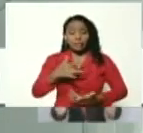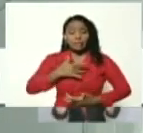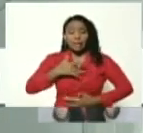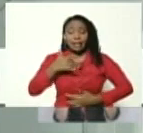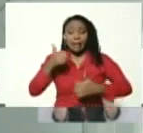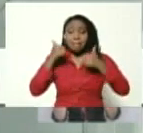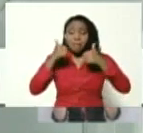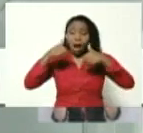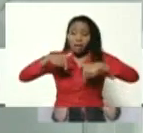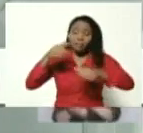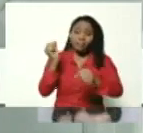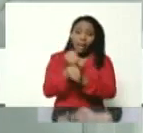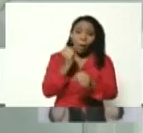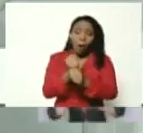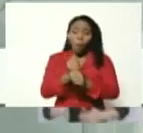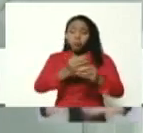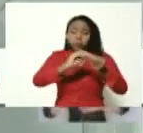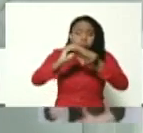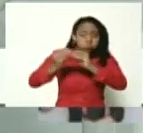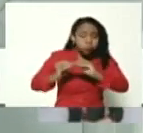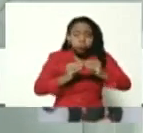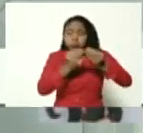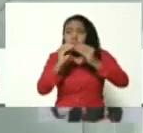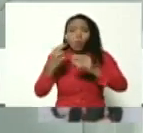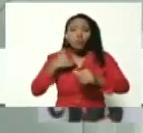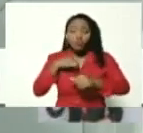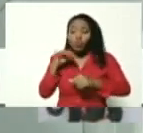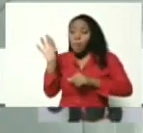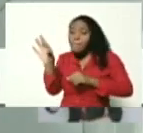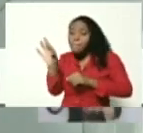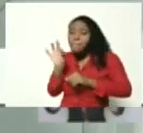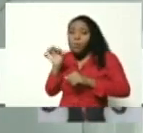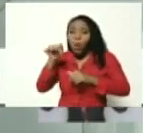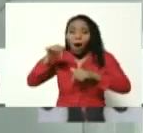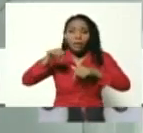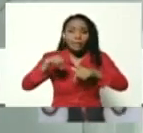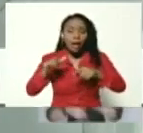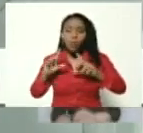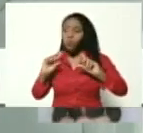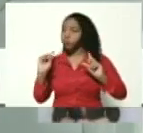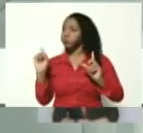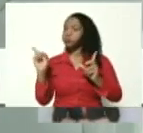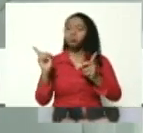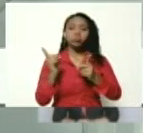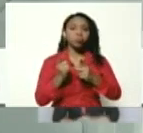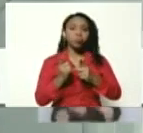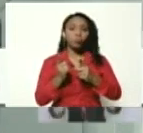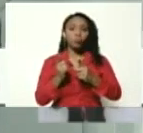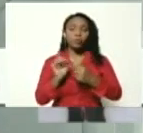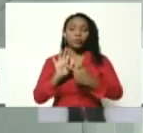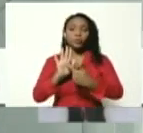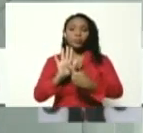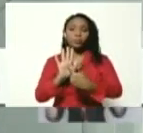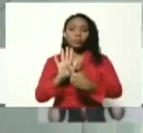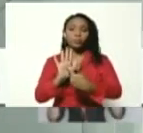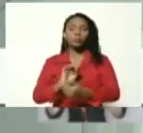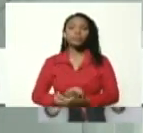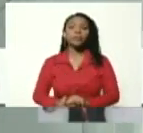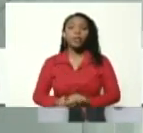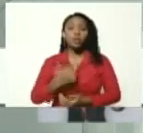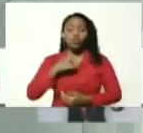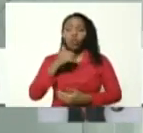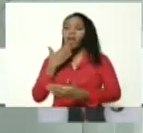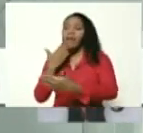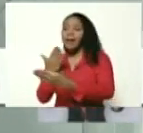aquí. Hemos seleccionado este espacio, el Museo de Arquitectura. Queremos agradecer a